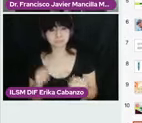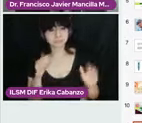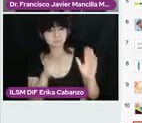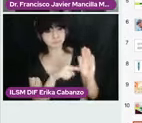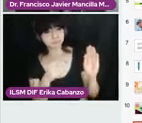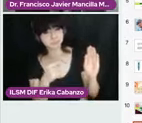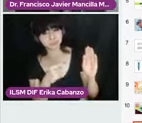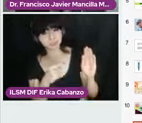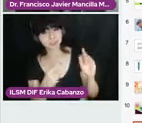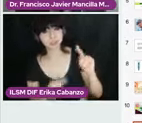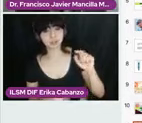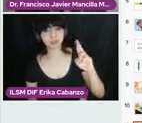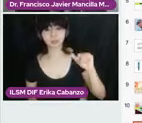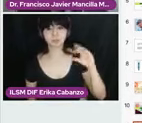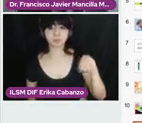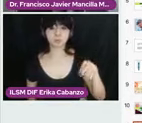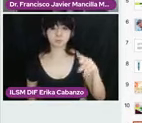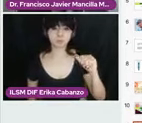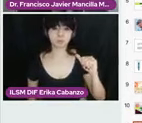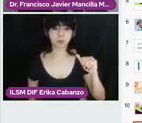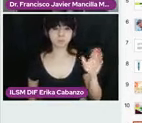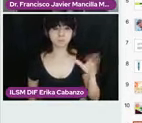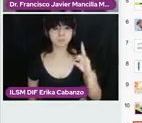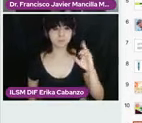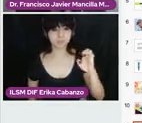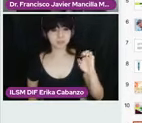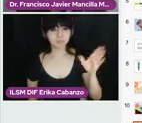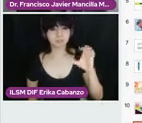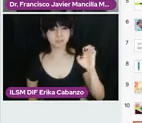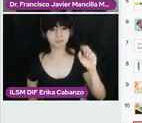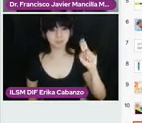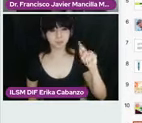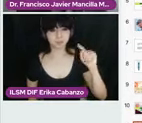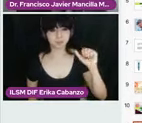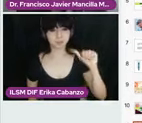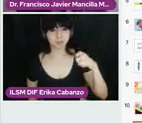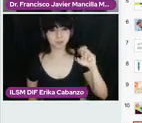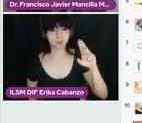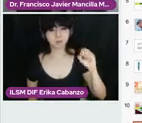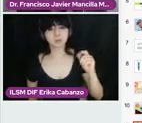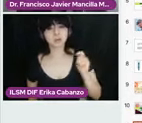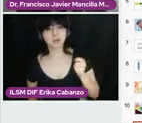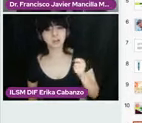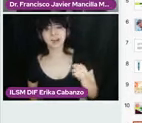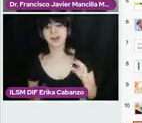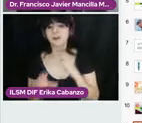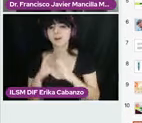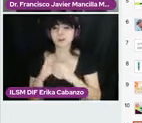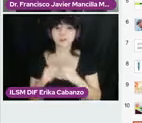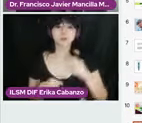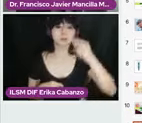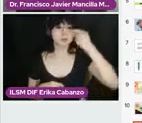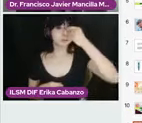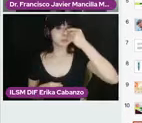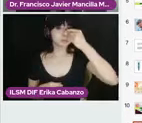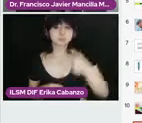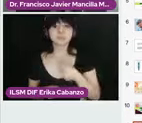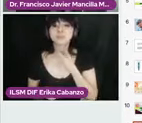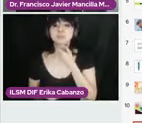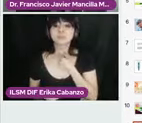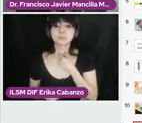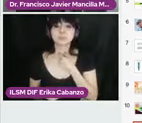Eustaquio, la comunicación entre el oído y la nariz. O podemos encontrar ya daños sobre la membrana timpánica,